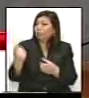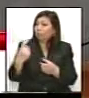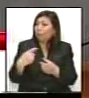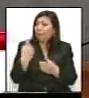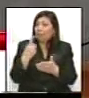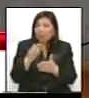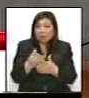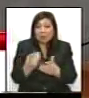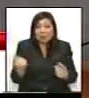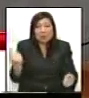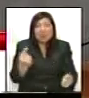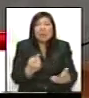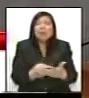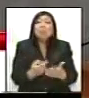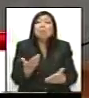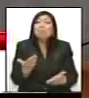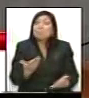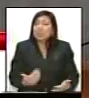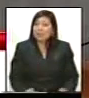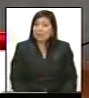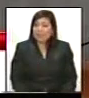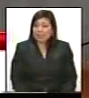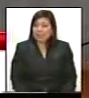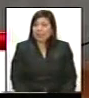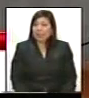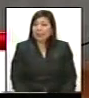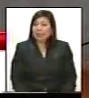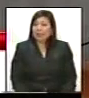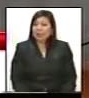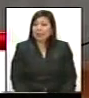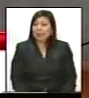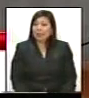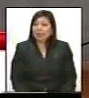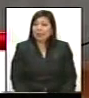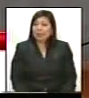para que participe y qué es lo que pide a cannes seguir en este parlamento